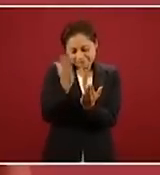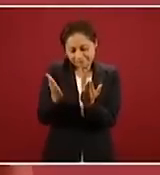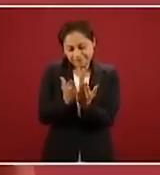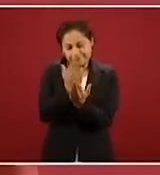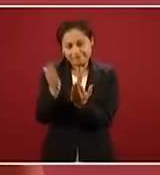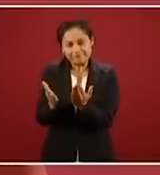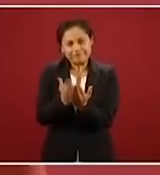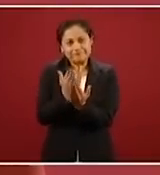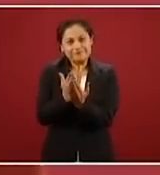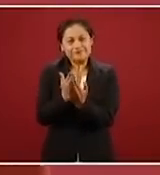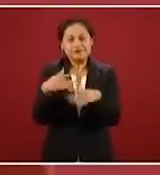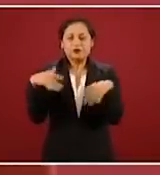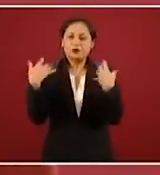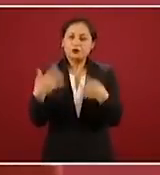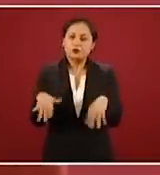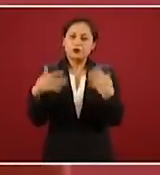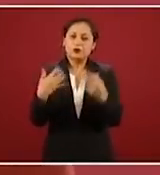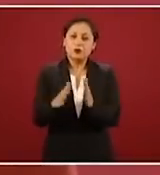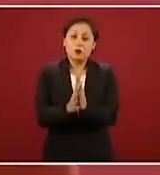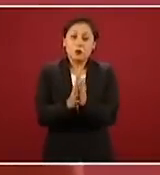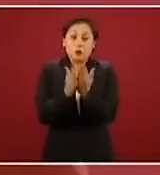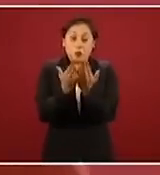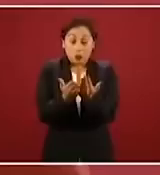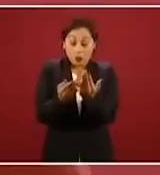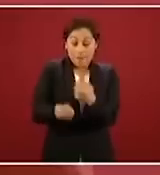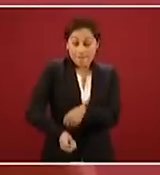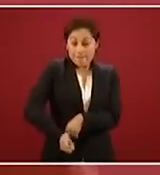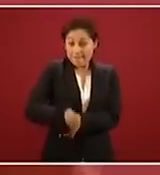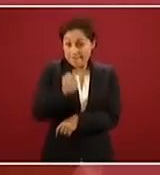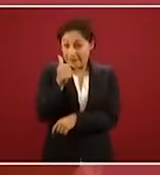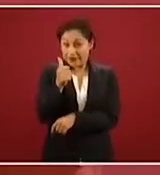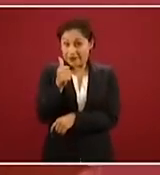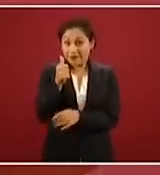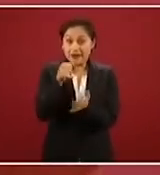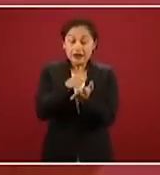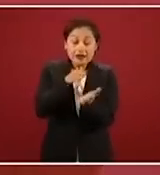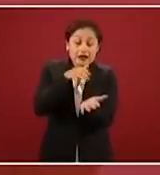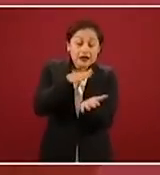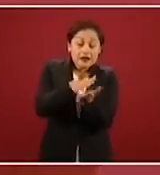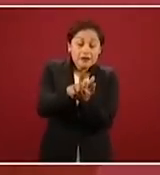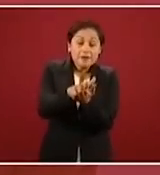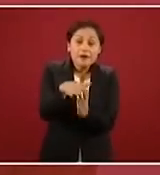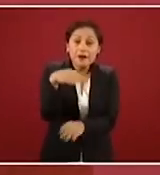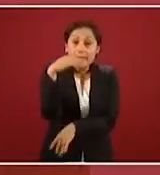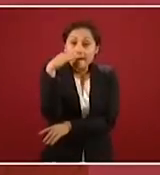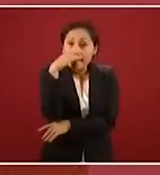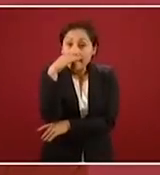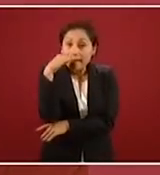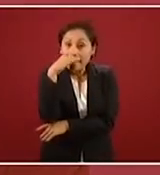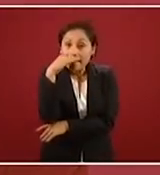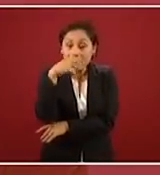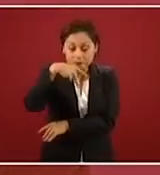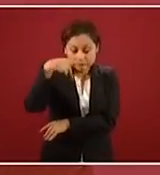El primer material gratuito impreso que el país